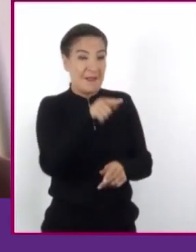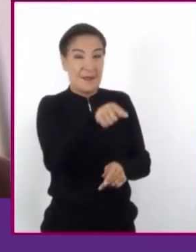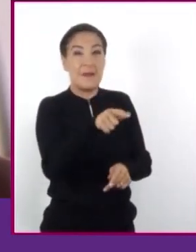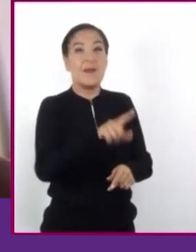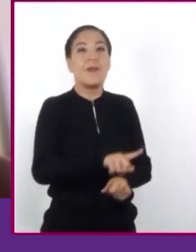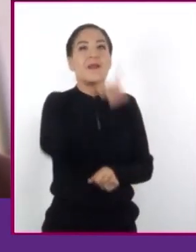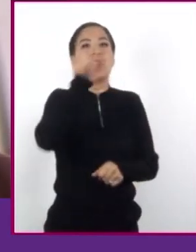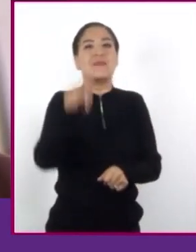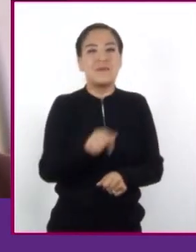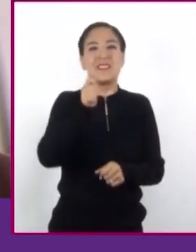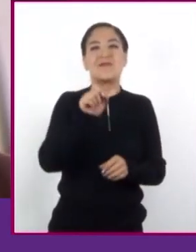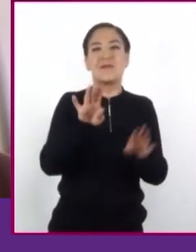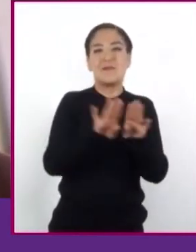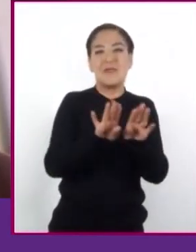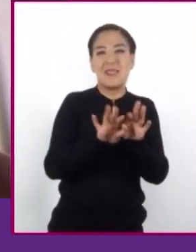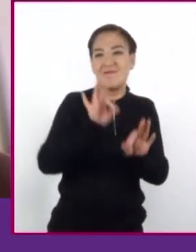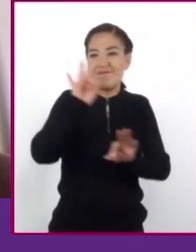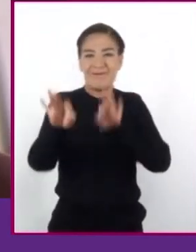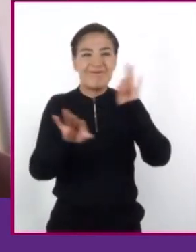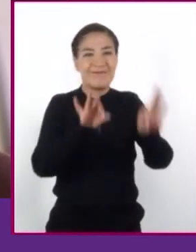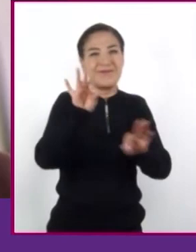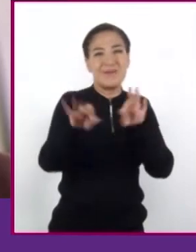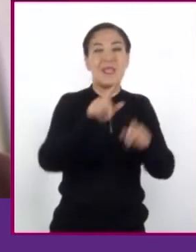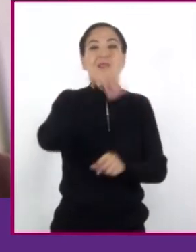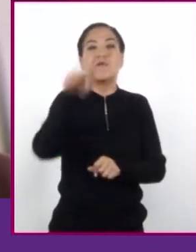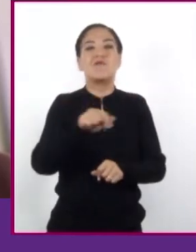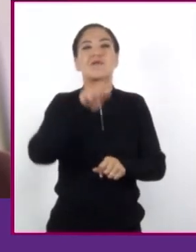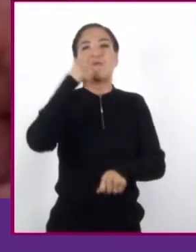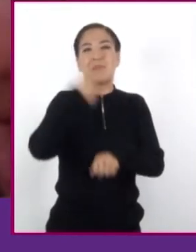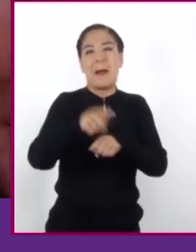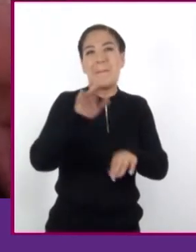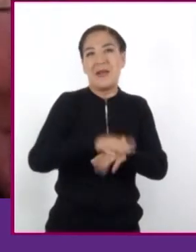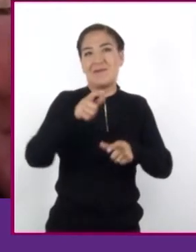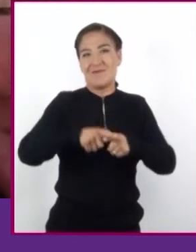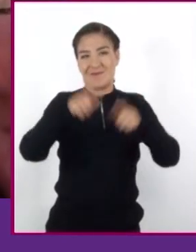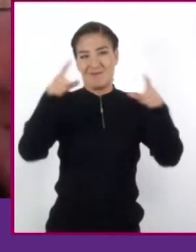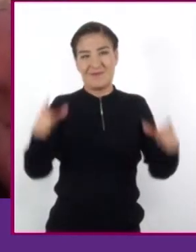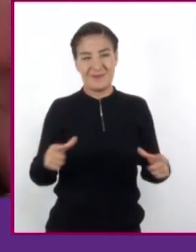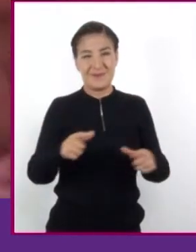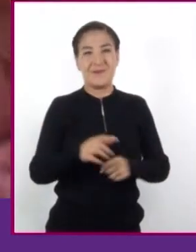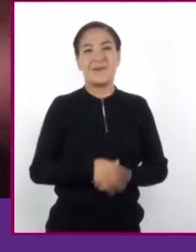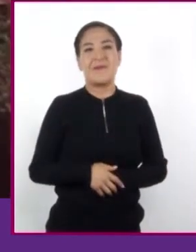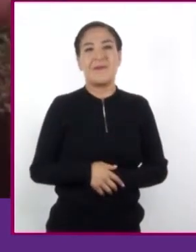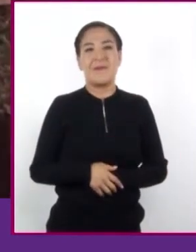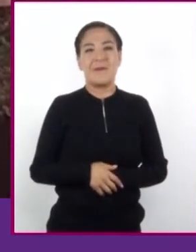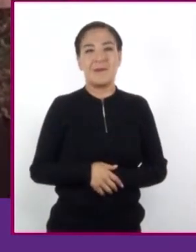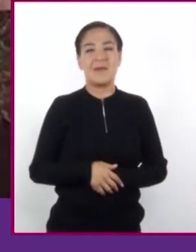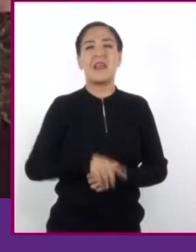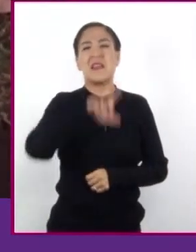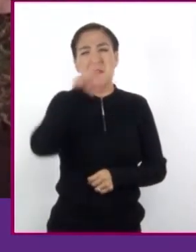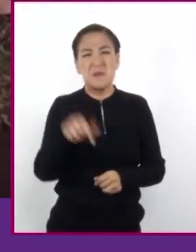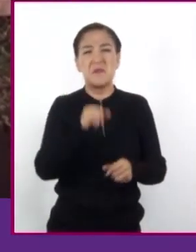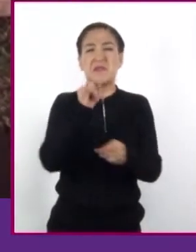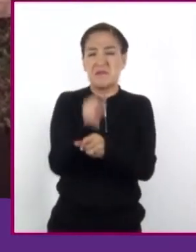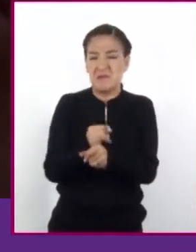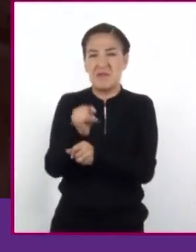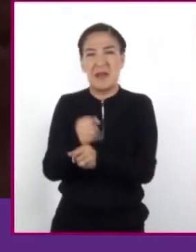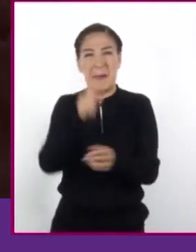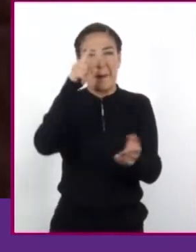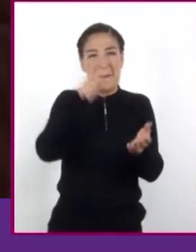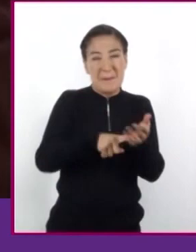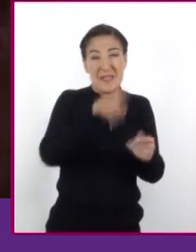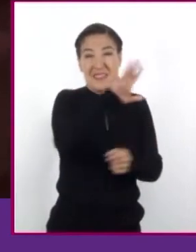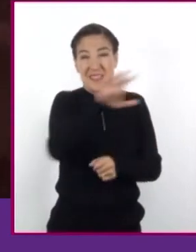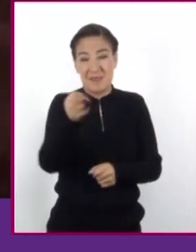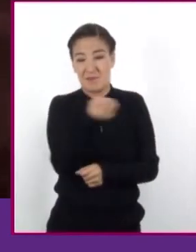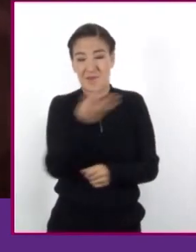¿no? Pero puede ser un peligro en potencia. Luego de hurgar entre 1.500 documentos